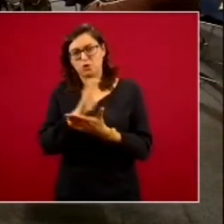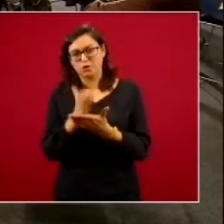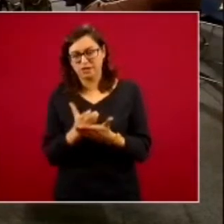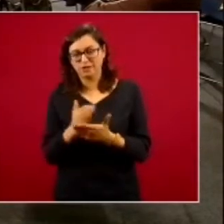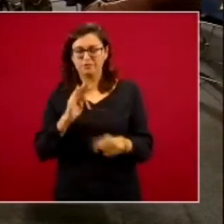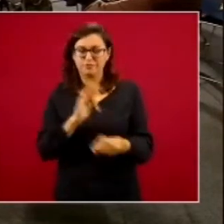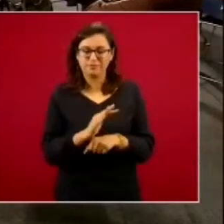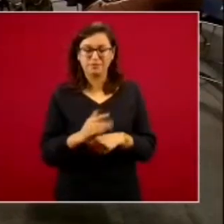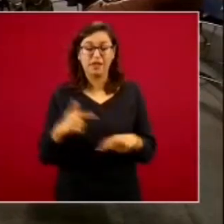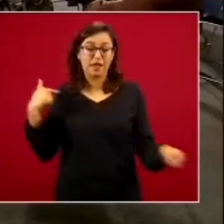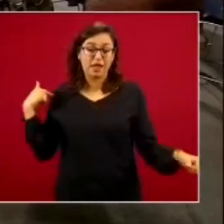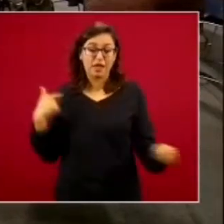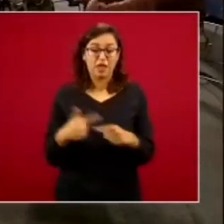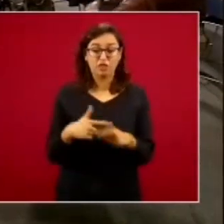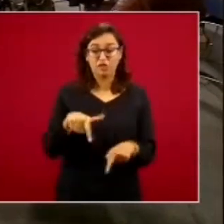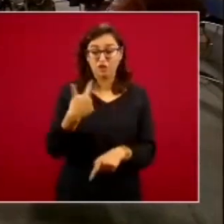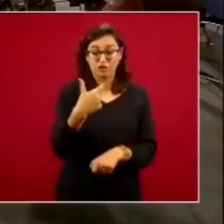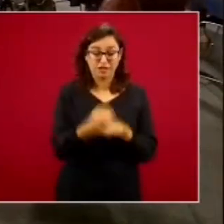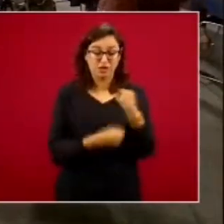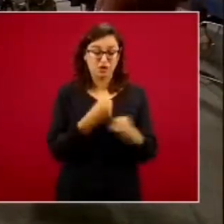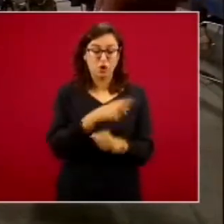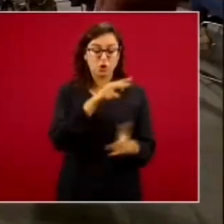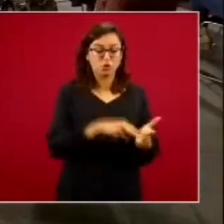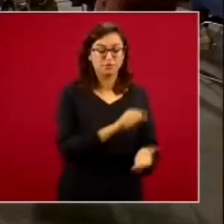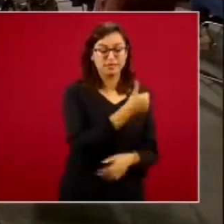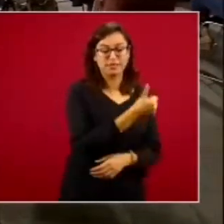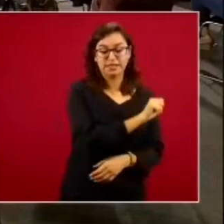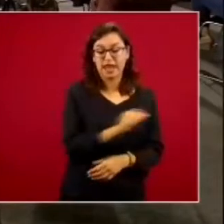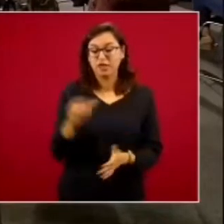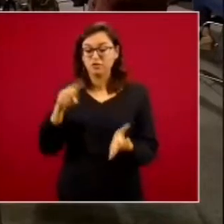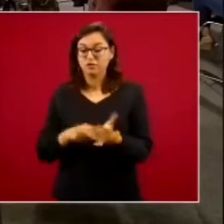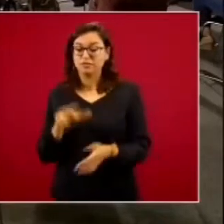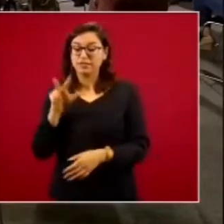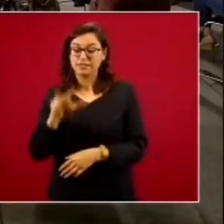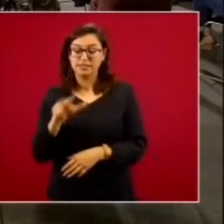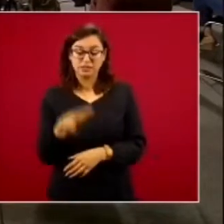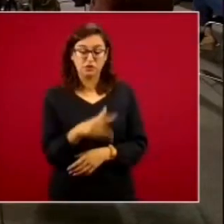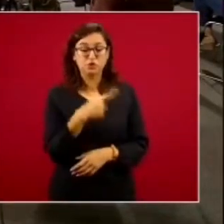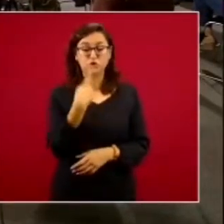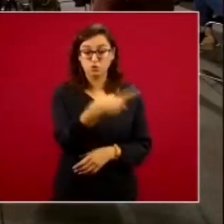Entonces, en 12 años, de 2006 al 2018, la revista Nexos